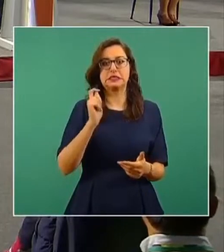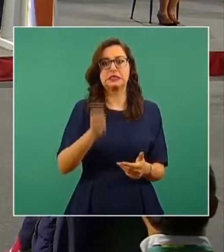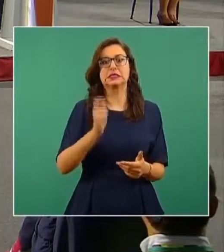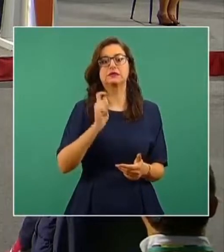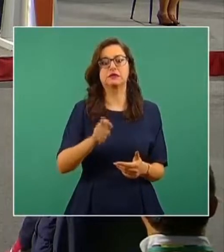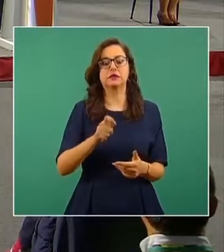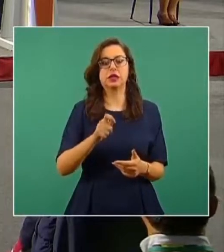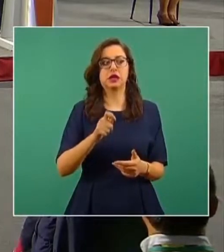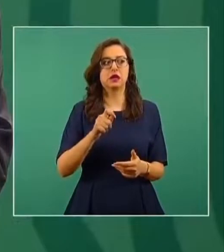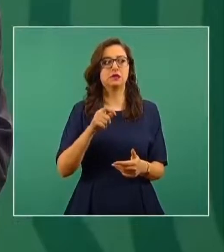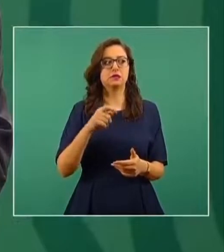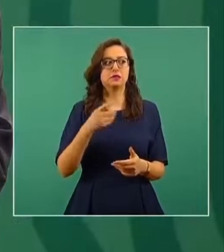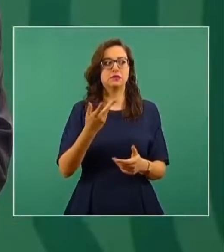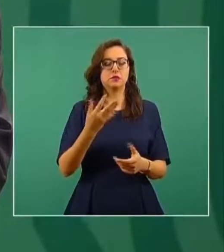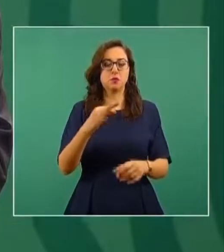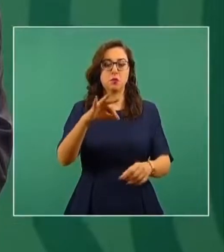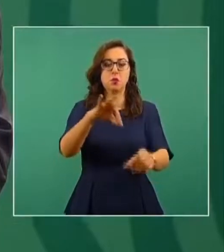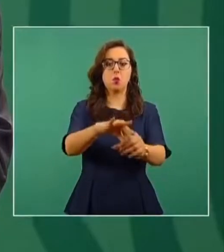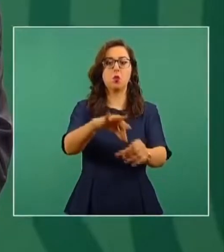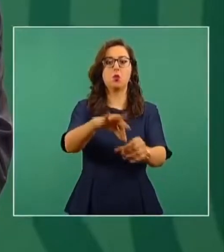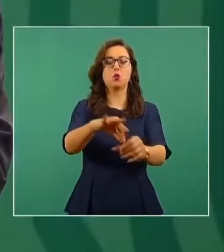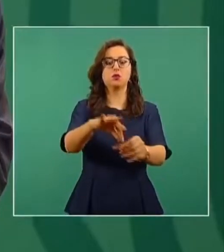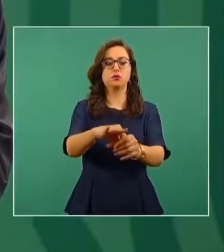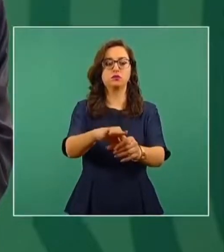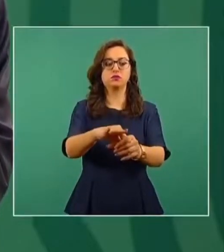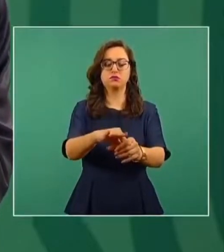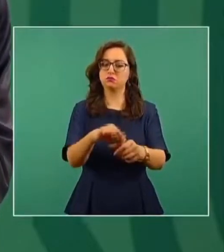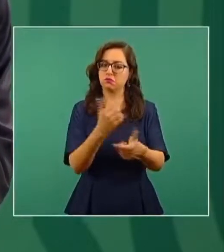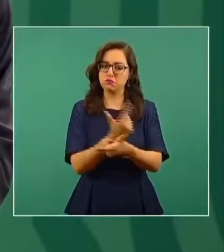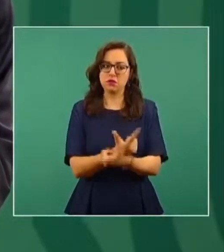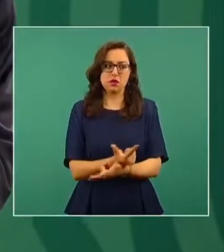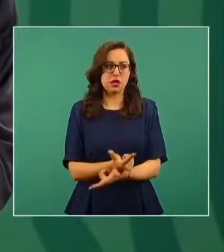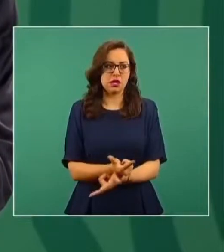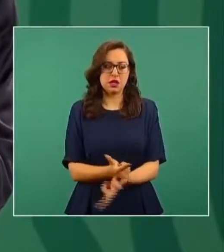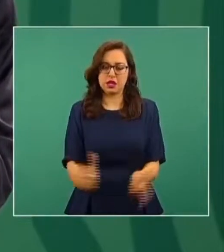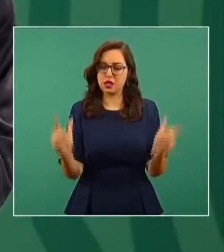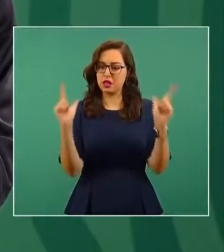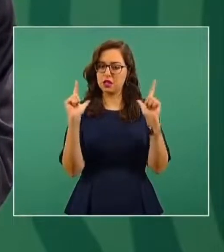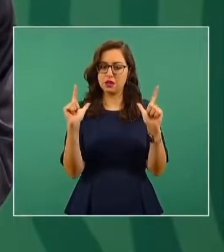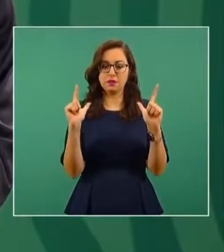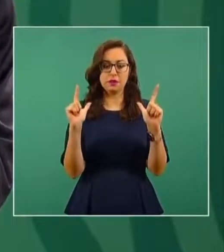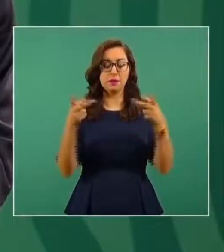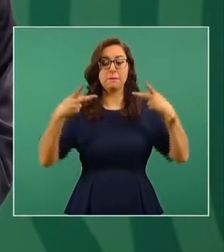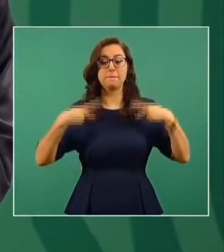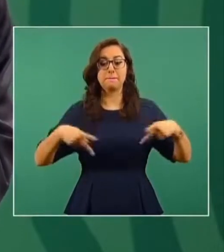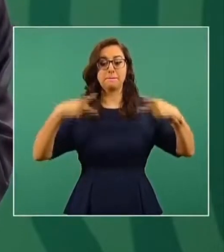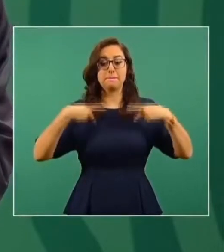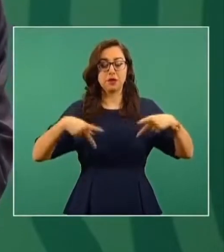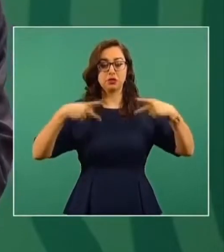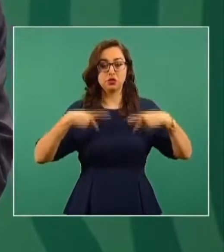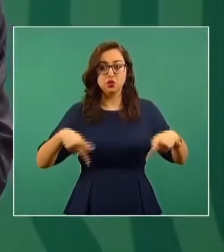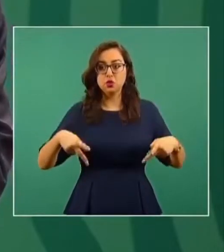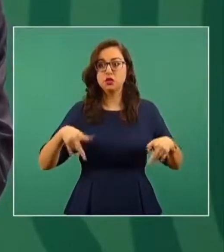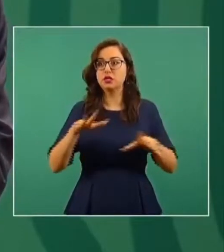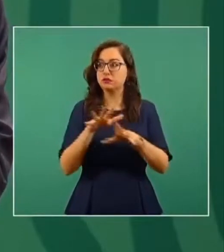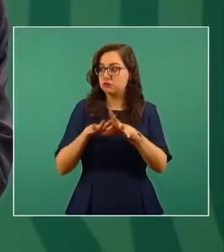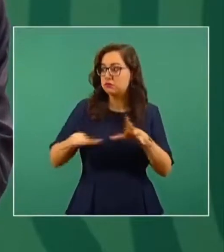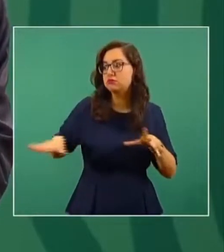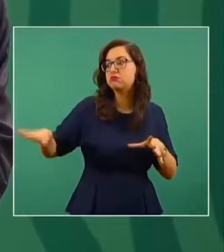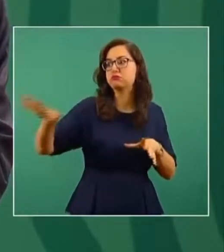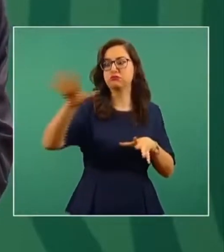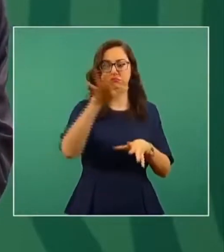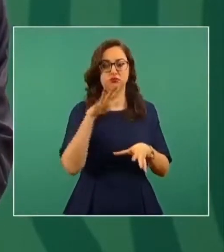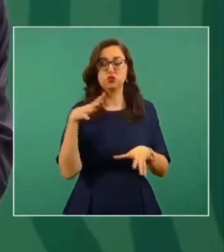coordinación eficaz entre las instancias federales y las locales Ya